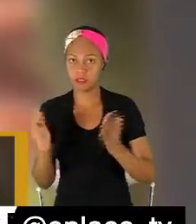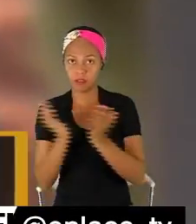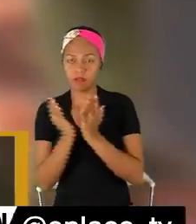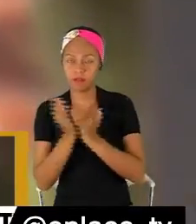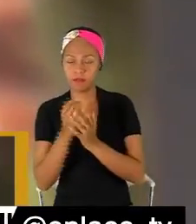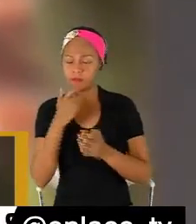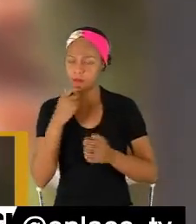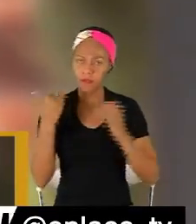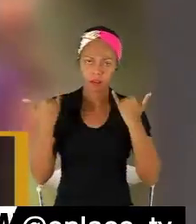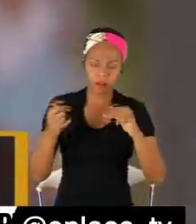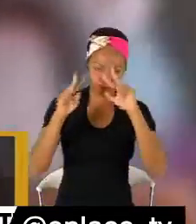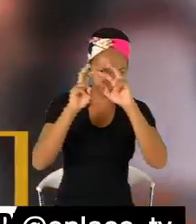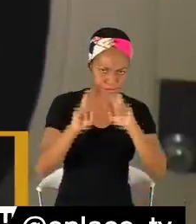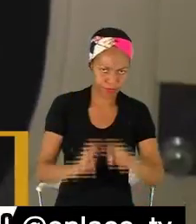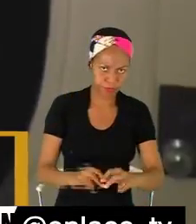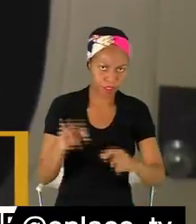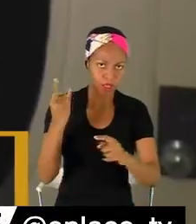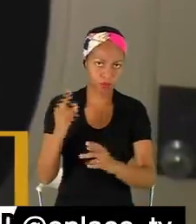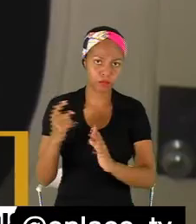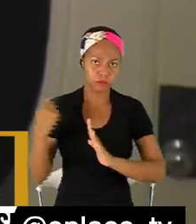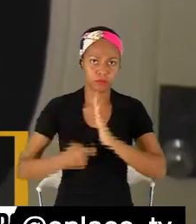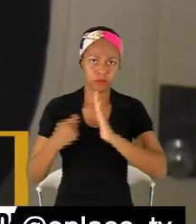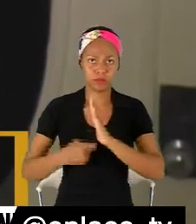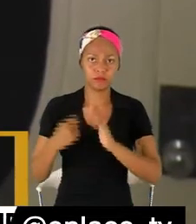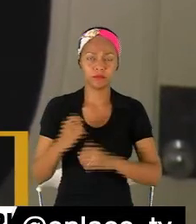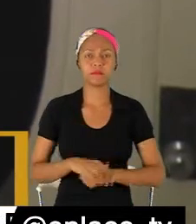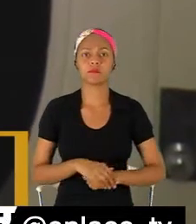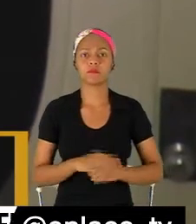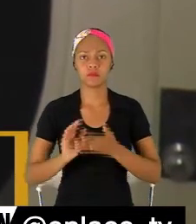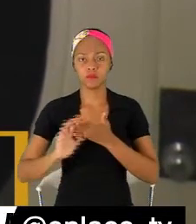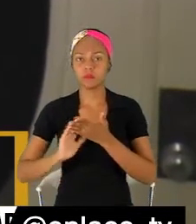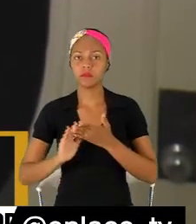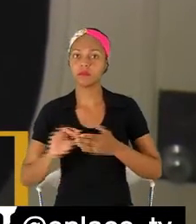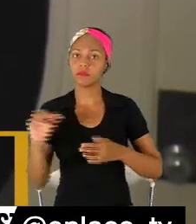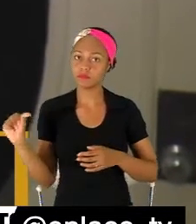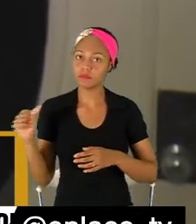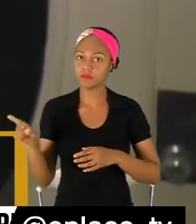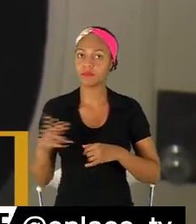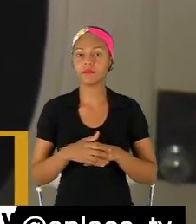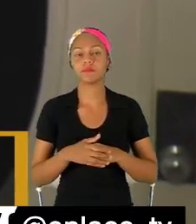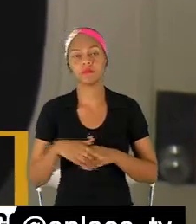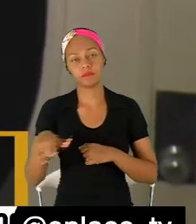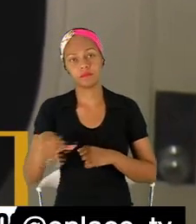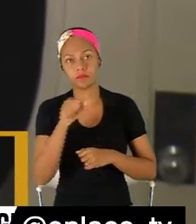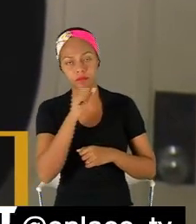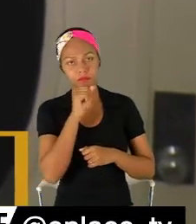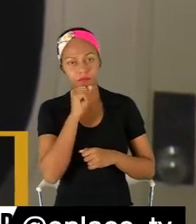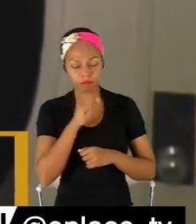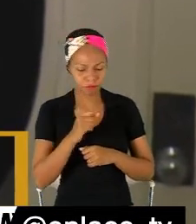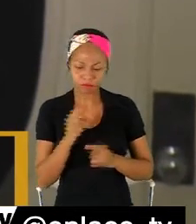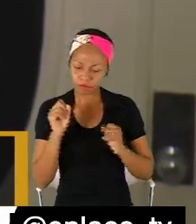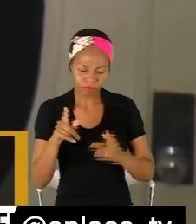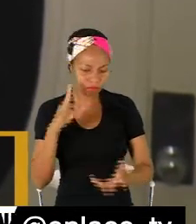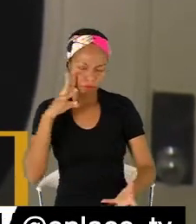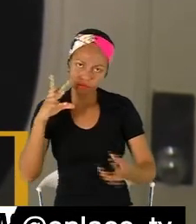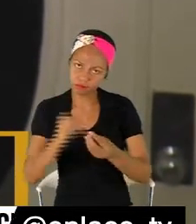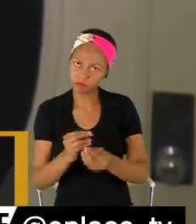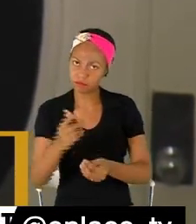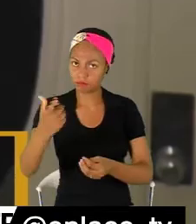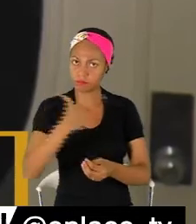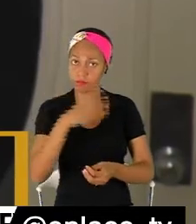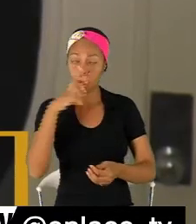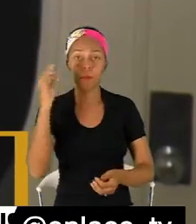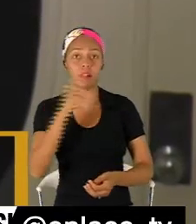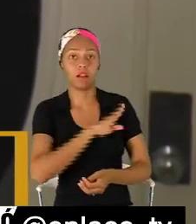para tomar las medidas necesarias. Al programa de alimentación escolar Barranca Bermeja está comprometida, el alcalde está al